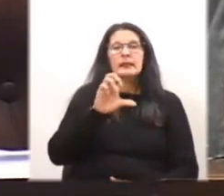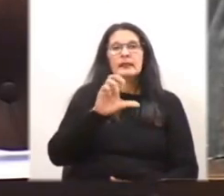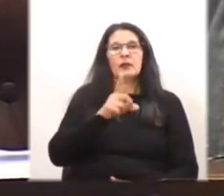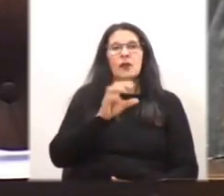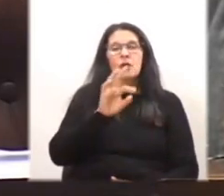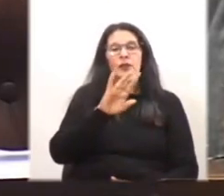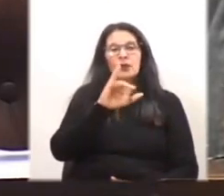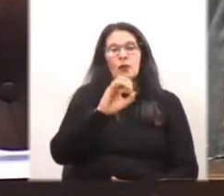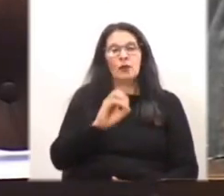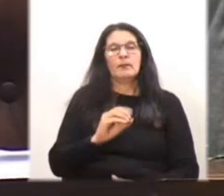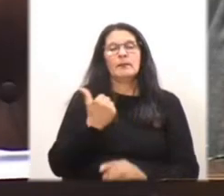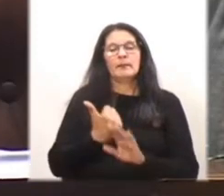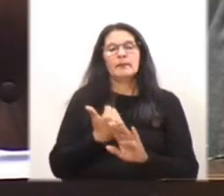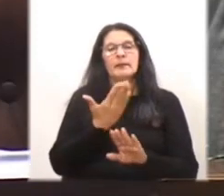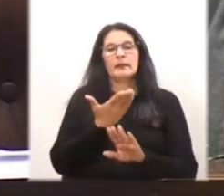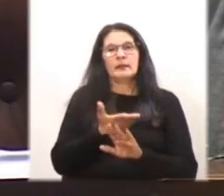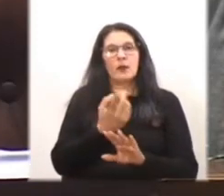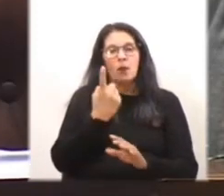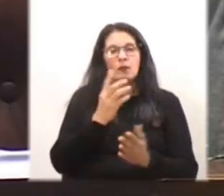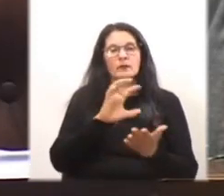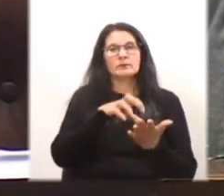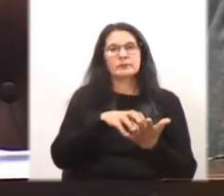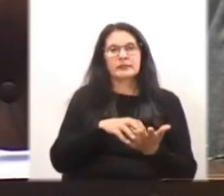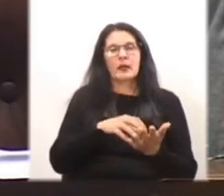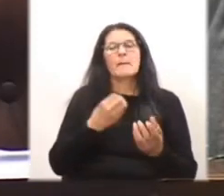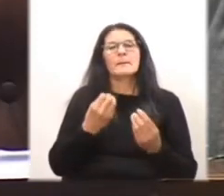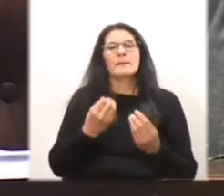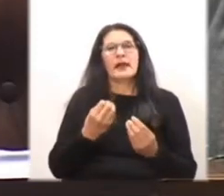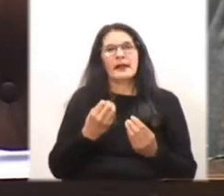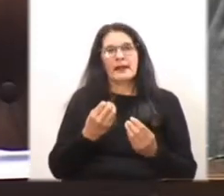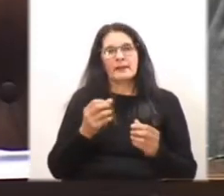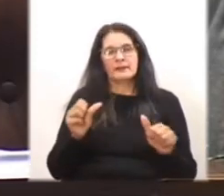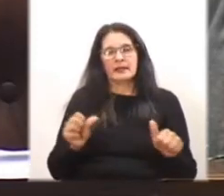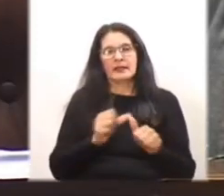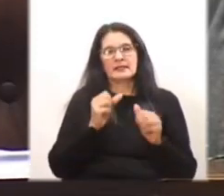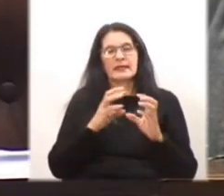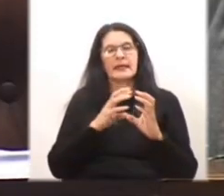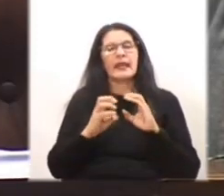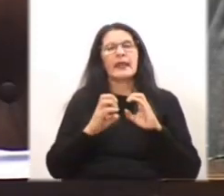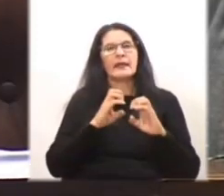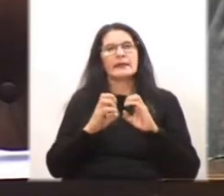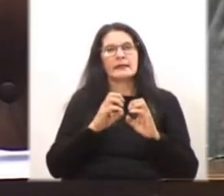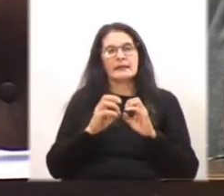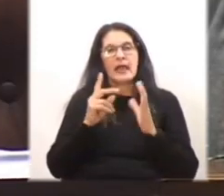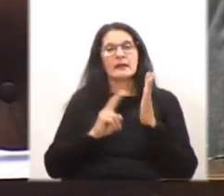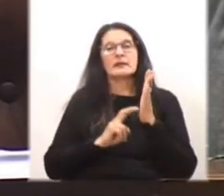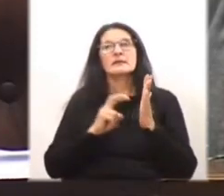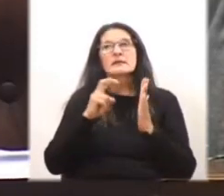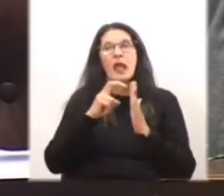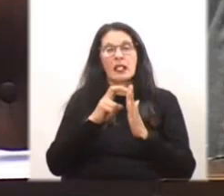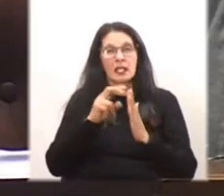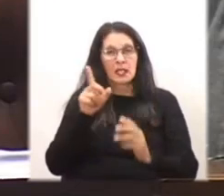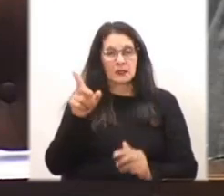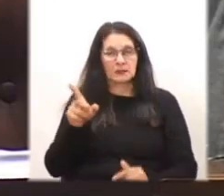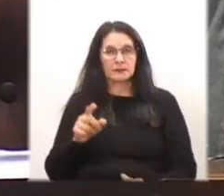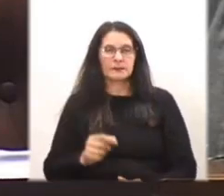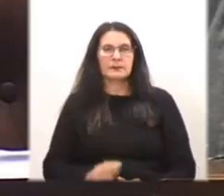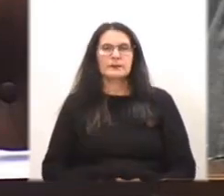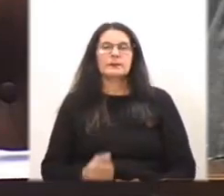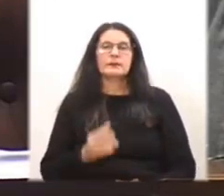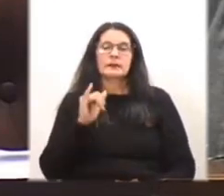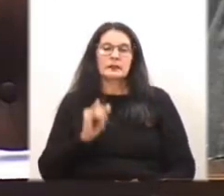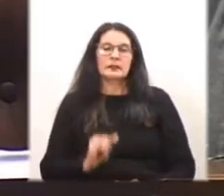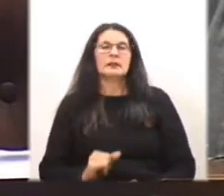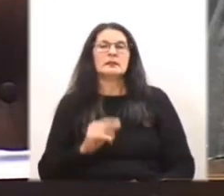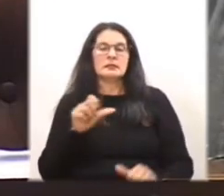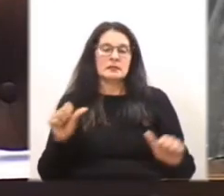primer pedido de otorgamiento de una concesión para explotar energía eléctrica en la zona de Salto Grande. Y desde entonces se